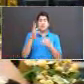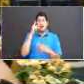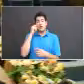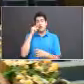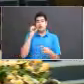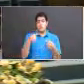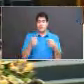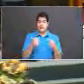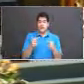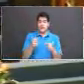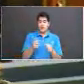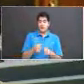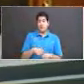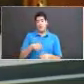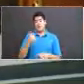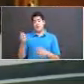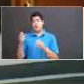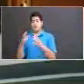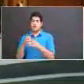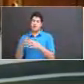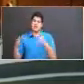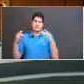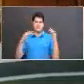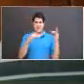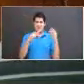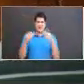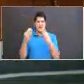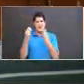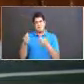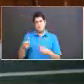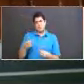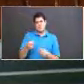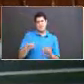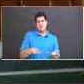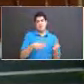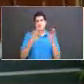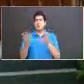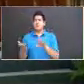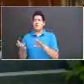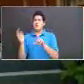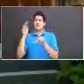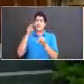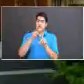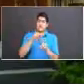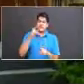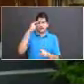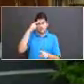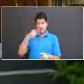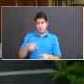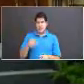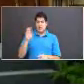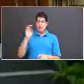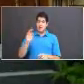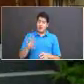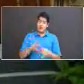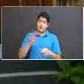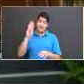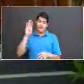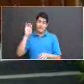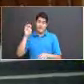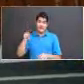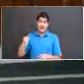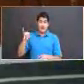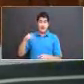todo Israel se volteó y hubo una guerra, hubo matanza entre ellos, a tal punto, hermano, que los benjaminitas primero